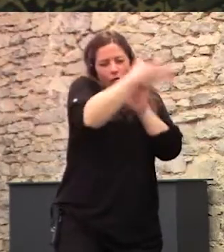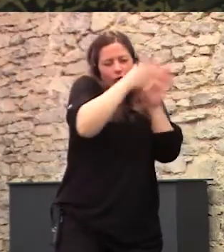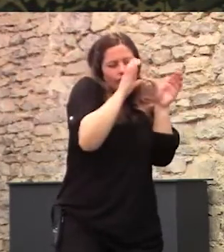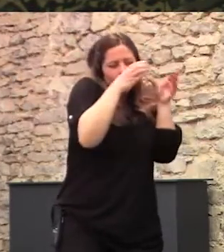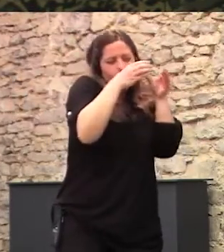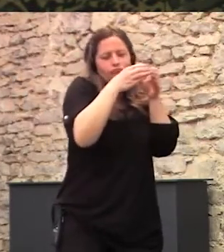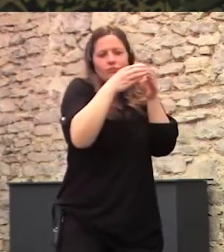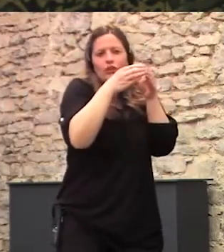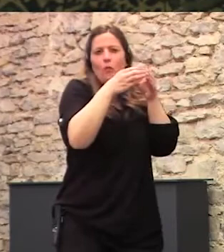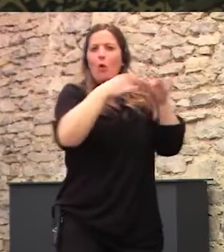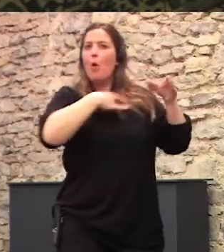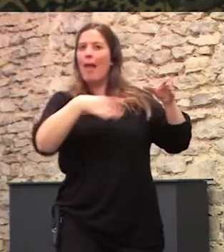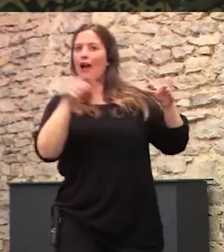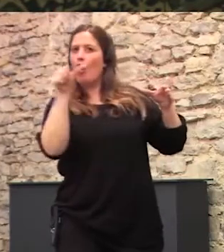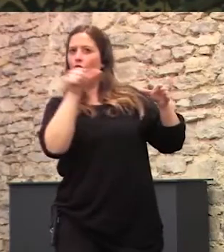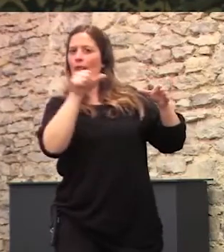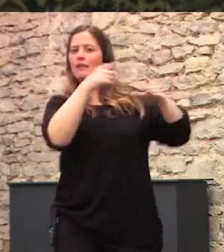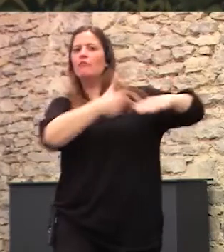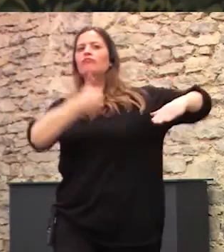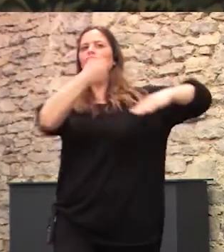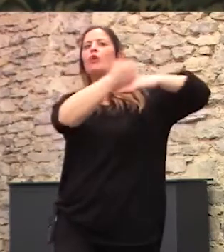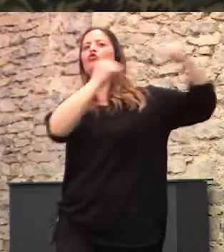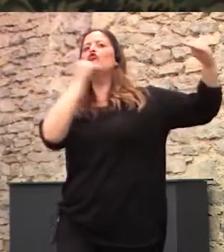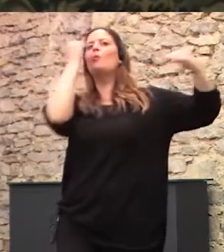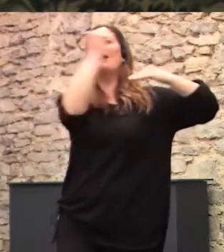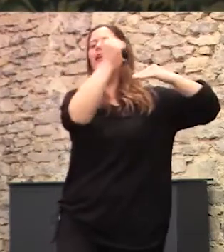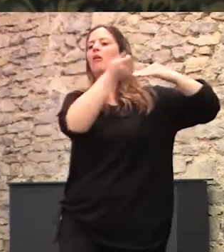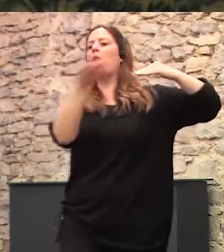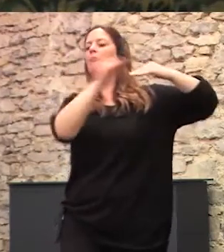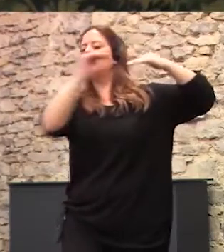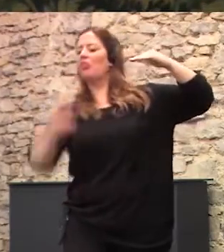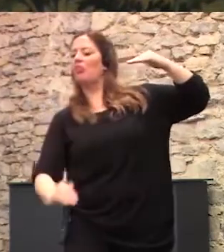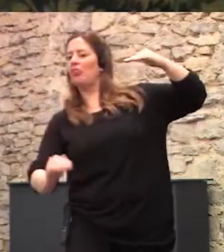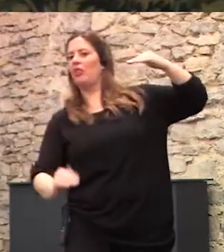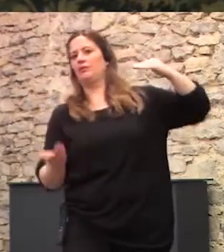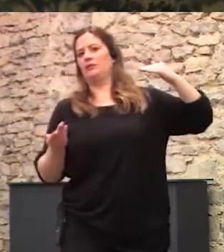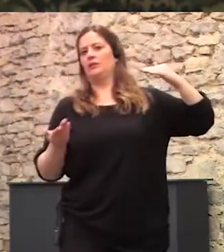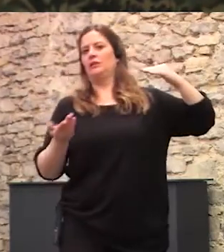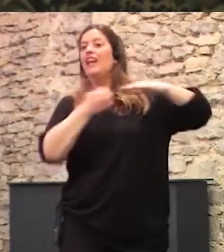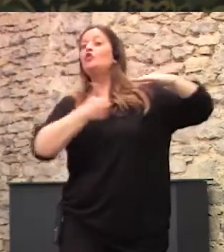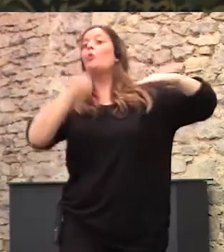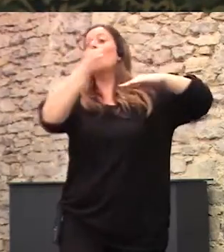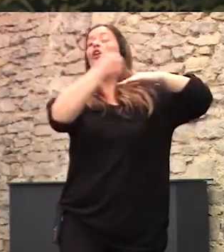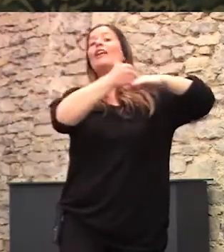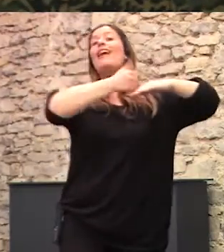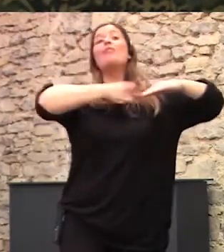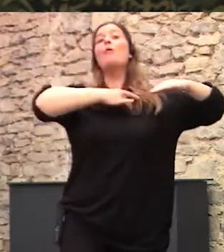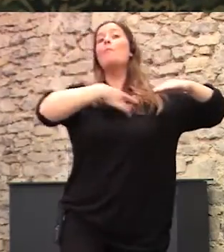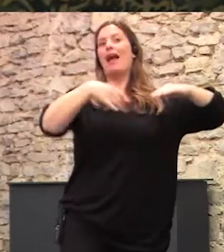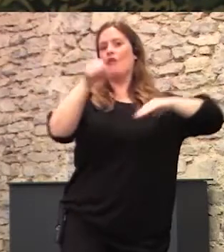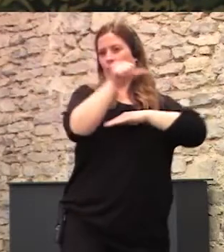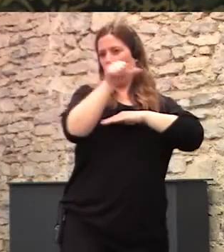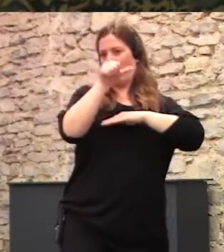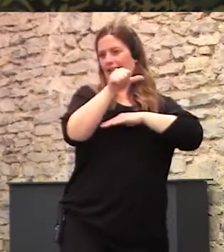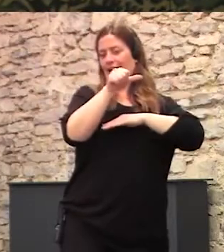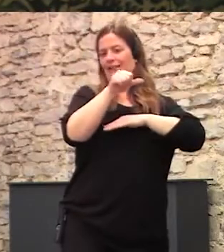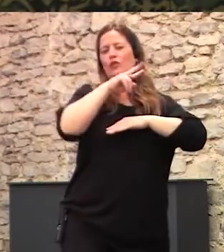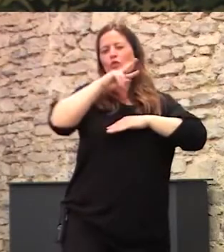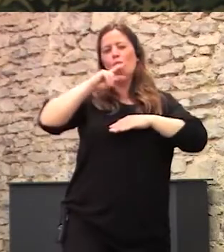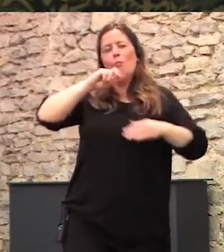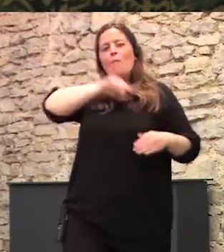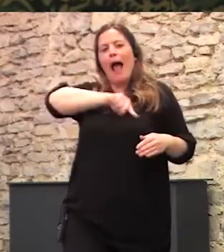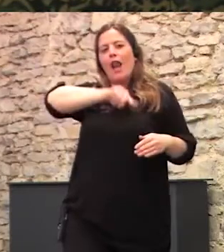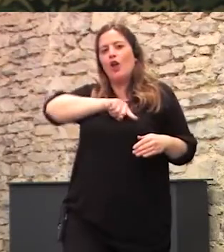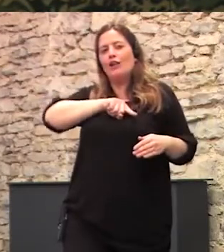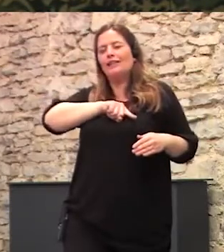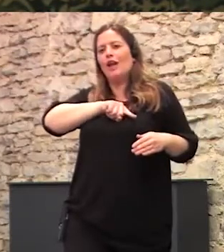blanco occidental sobre todo lo demás. La superioridad de lo blanco occidental, de los valores occidentales, de todo